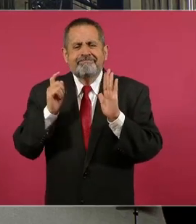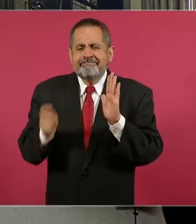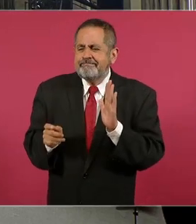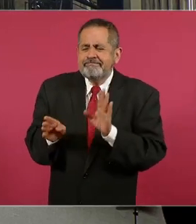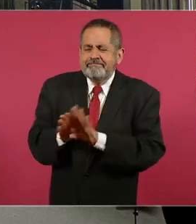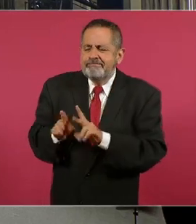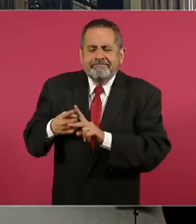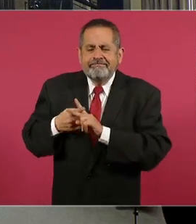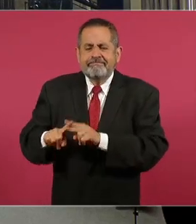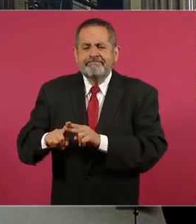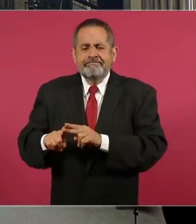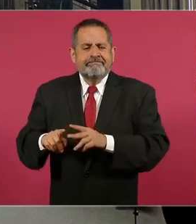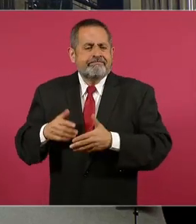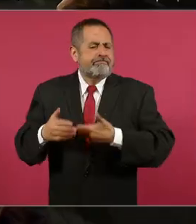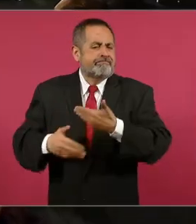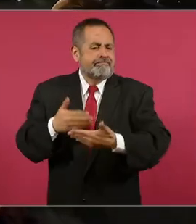empezó